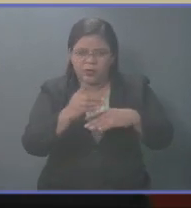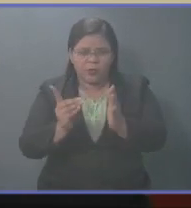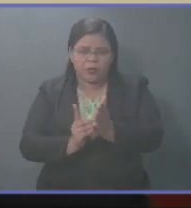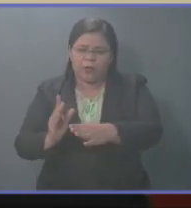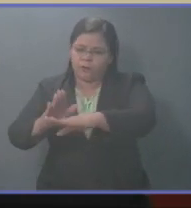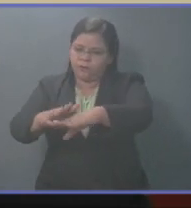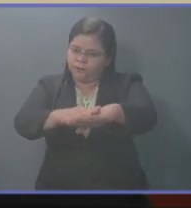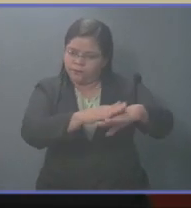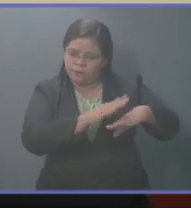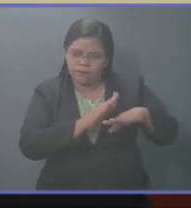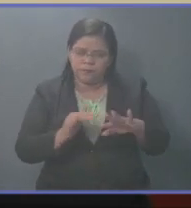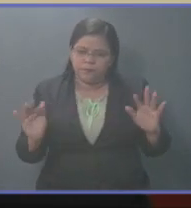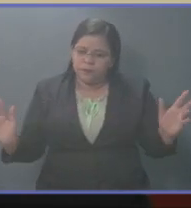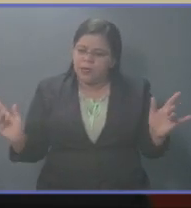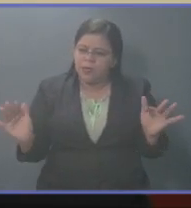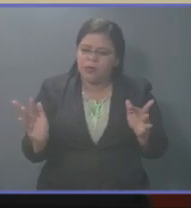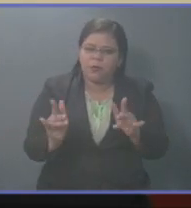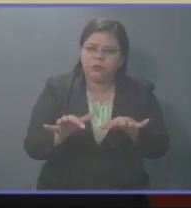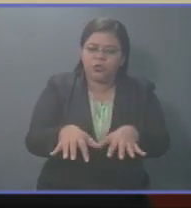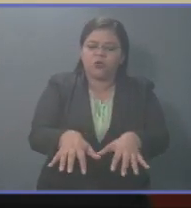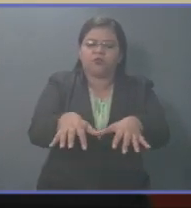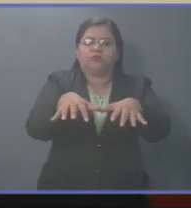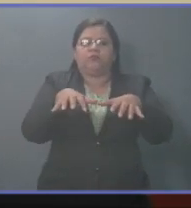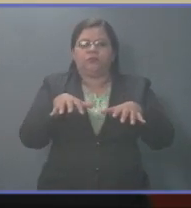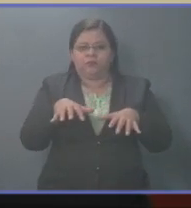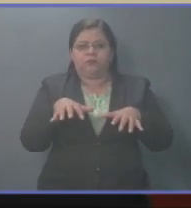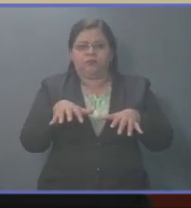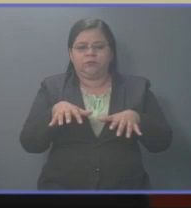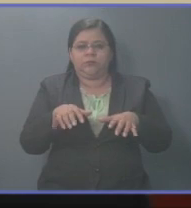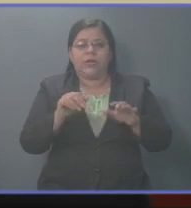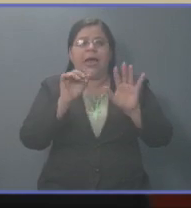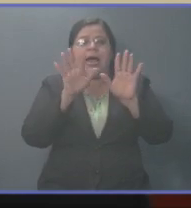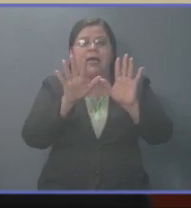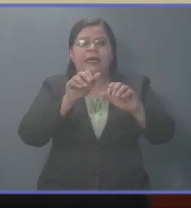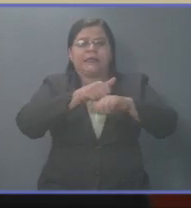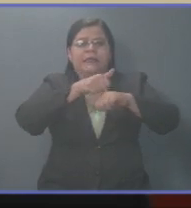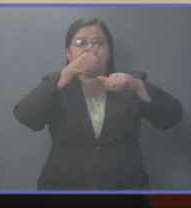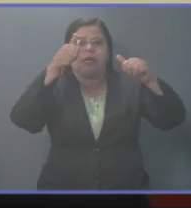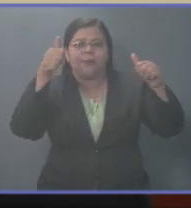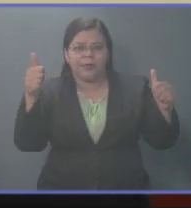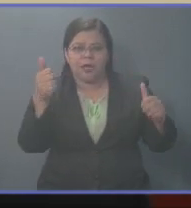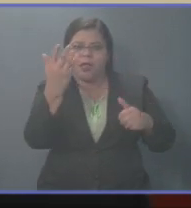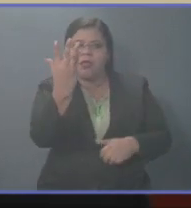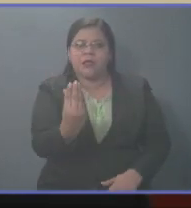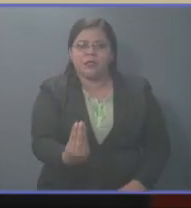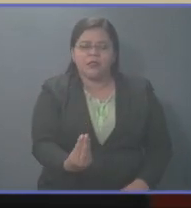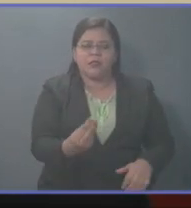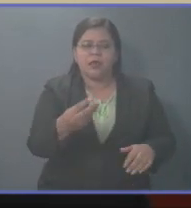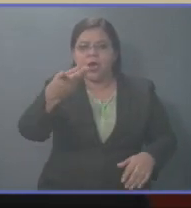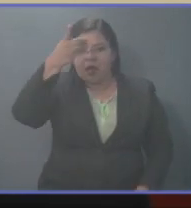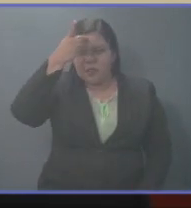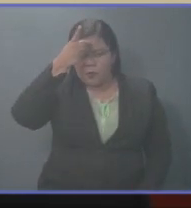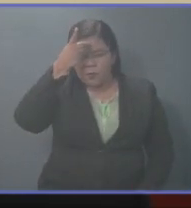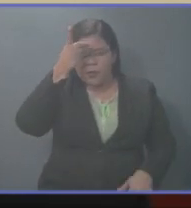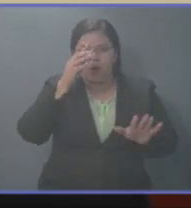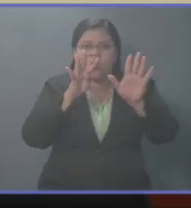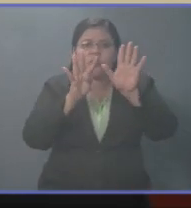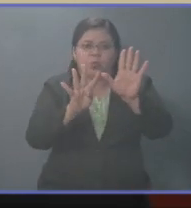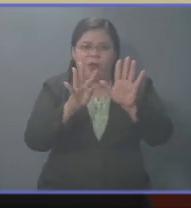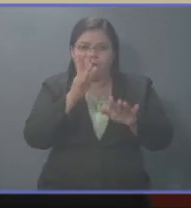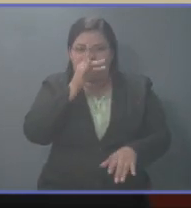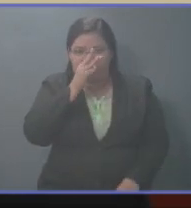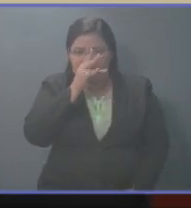diputados a sesión plenaria de la Asamblea Legislativa a las 10 horas del día 9 de febrero de